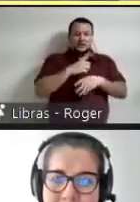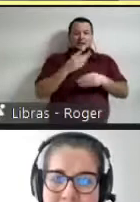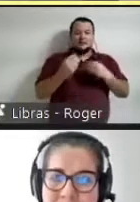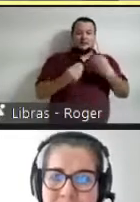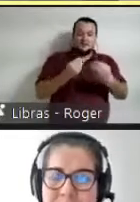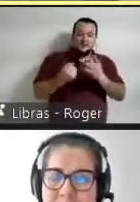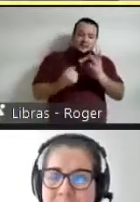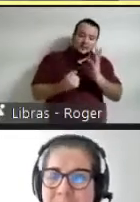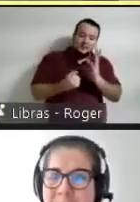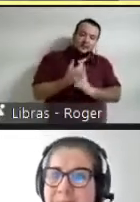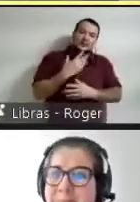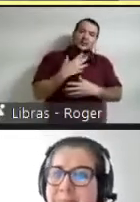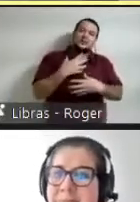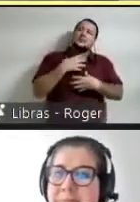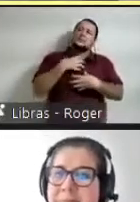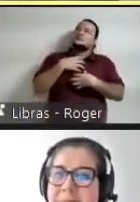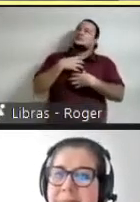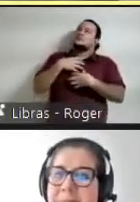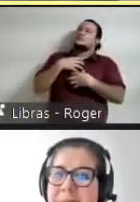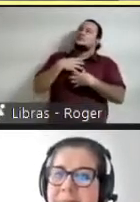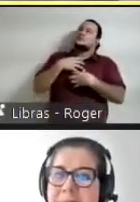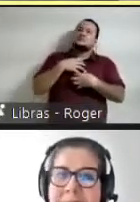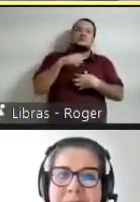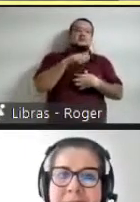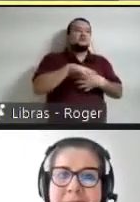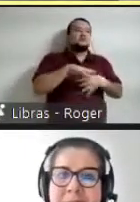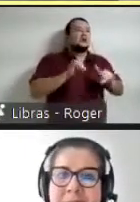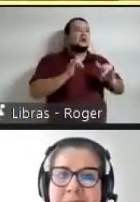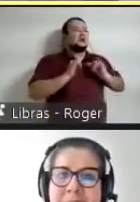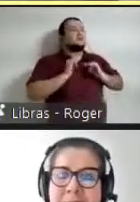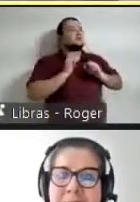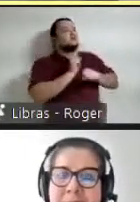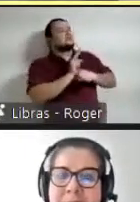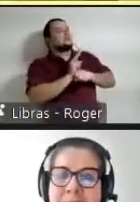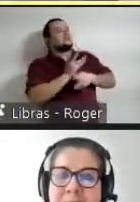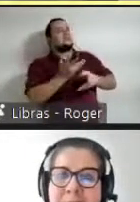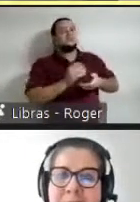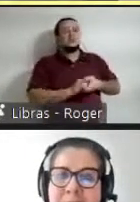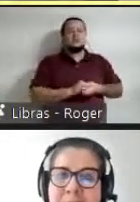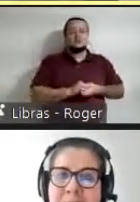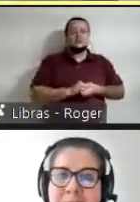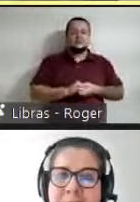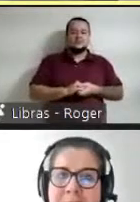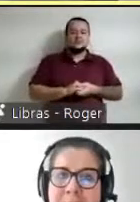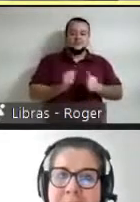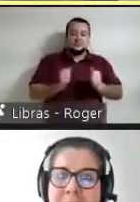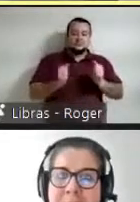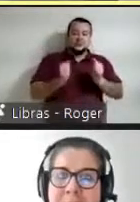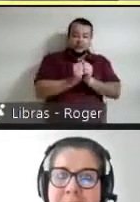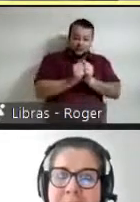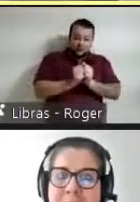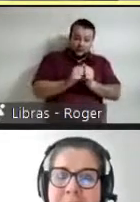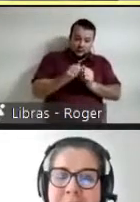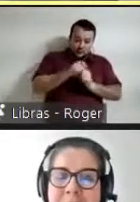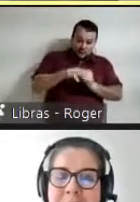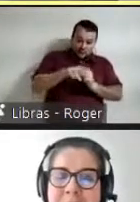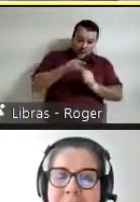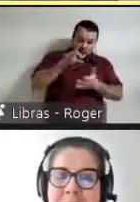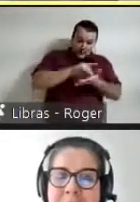espacio autónomo y protegido en consonancia con esos techos originales muy decorados algunos de los salones